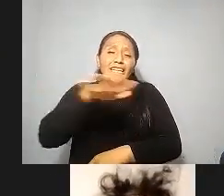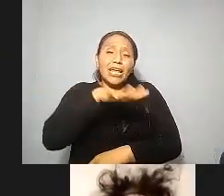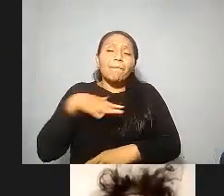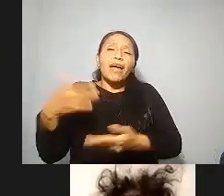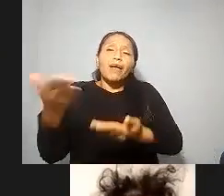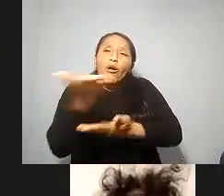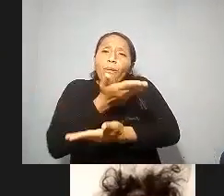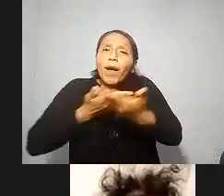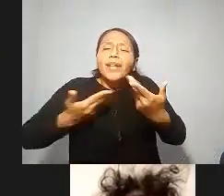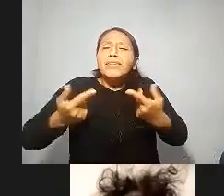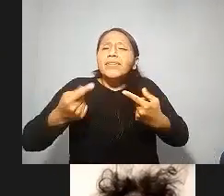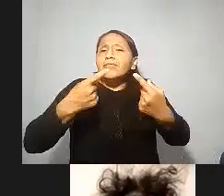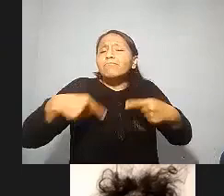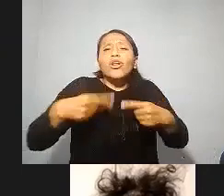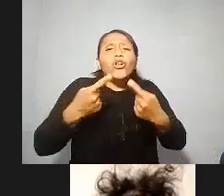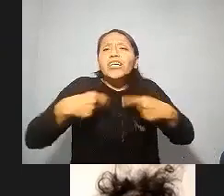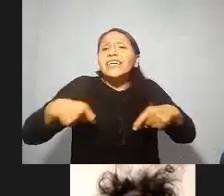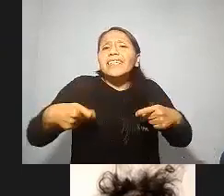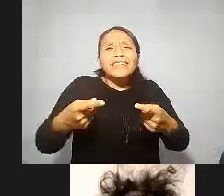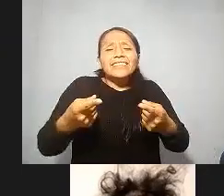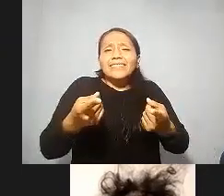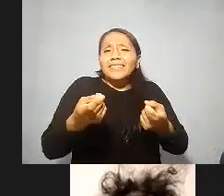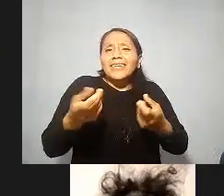todo lo que quieran compartir.